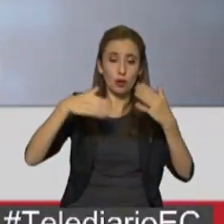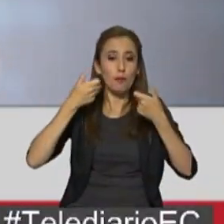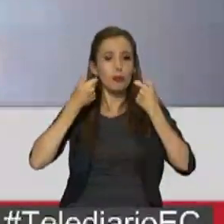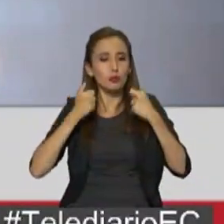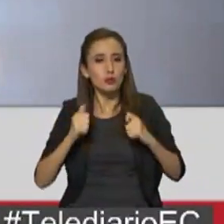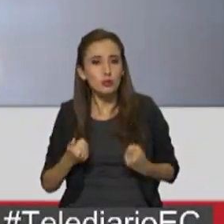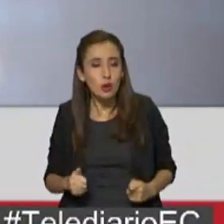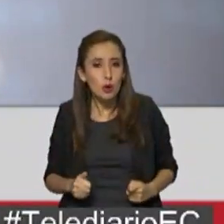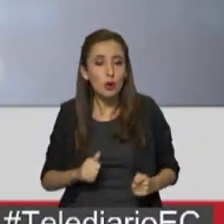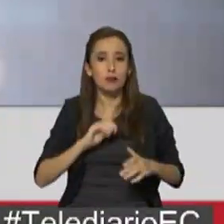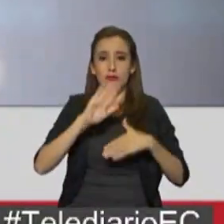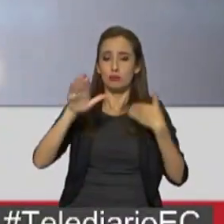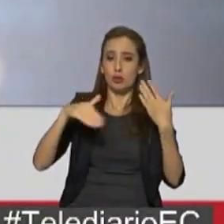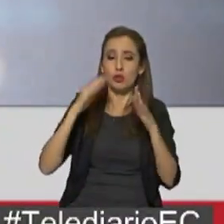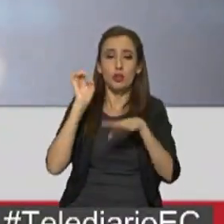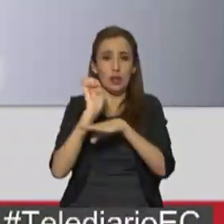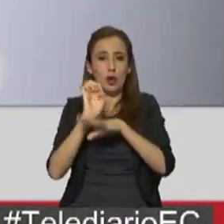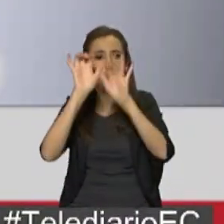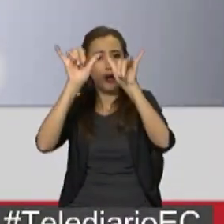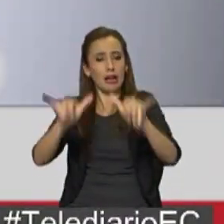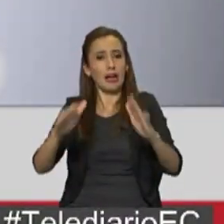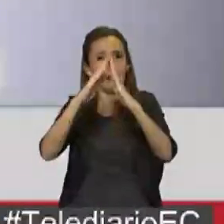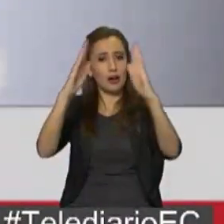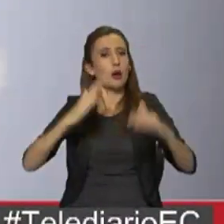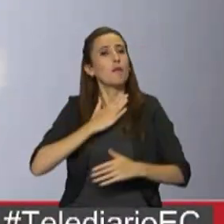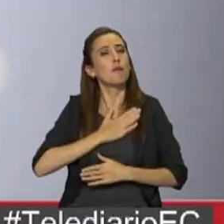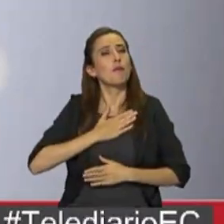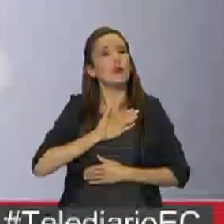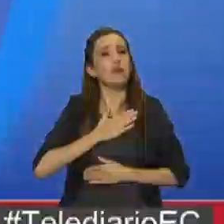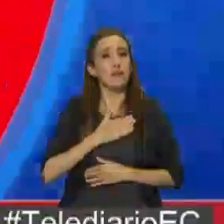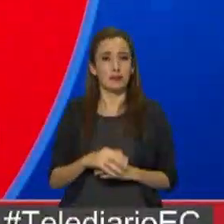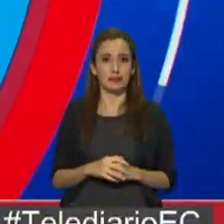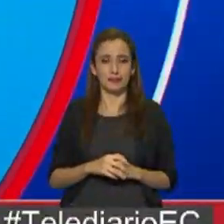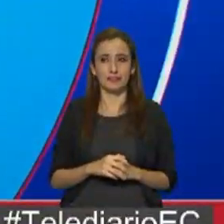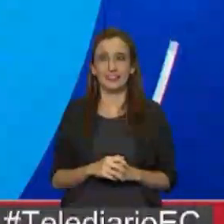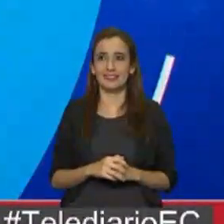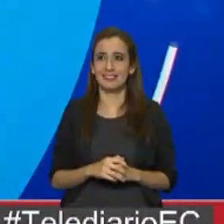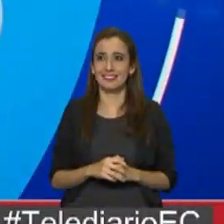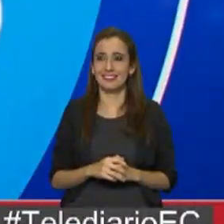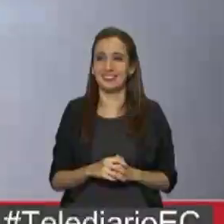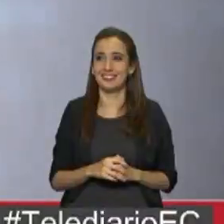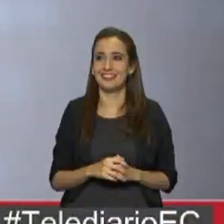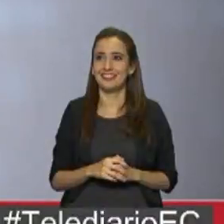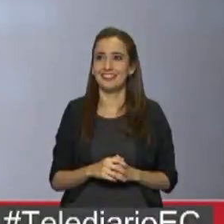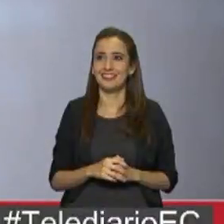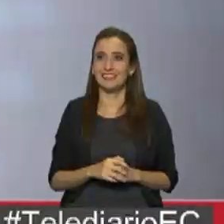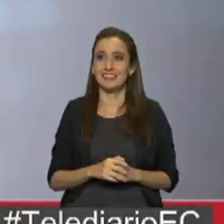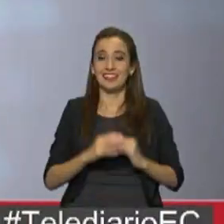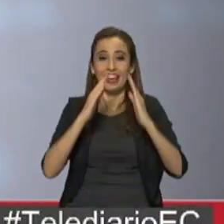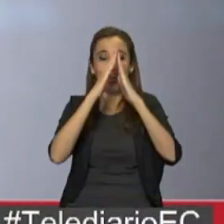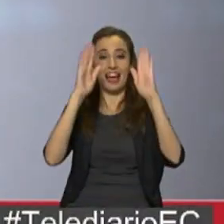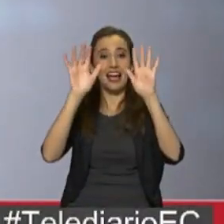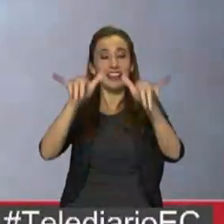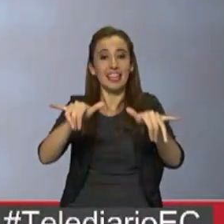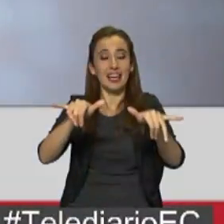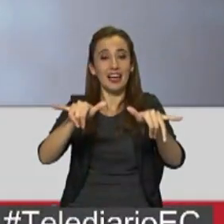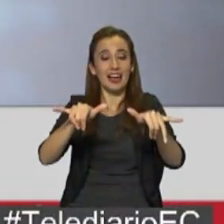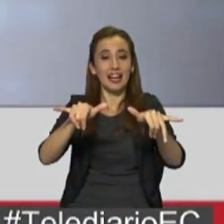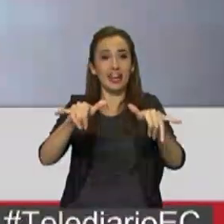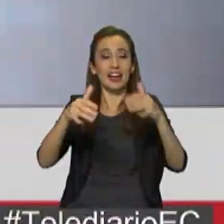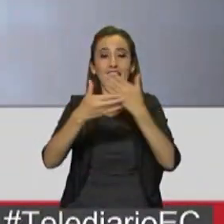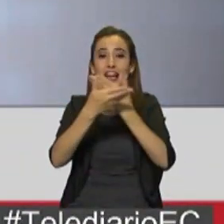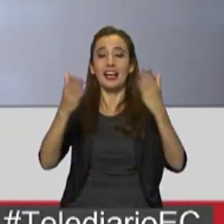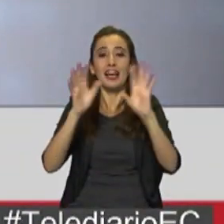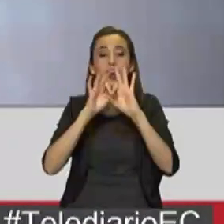por todo el ecuador que hace casa por favor y desde casa de una